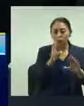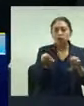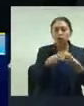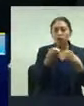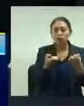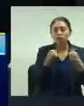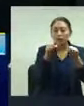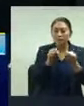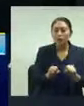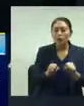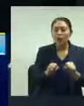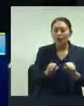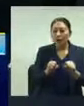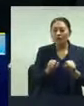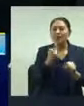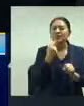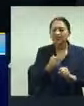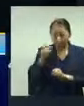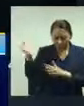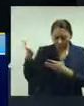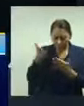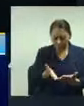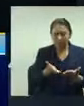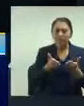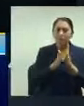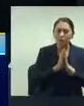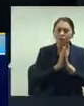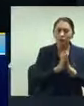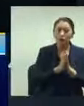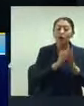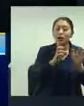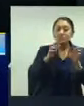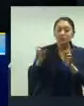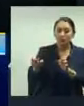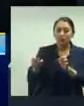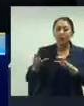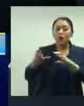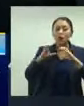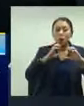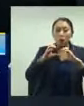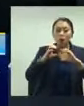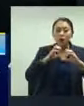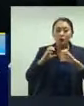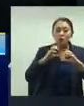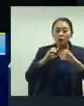si pueden hacerlos pasar, por favor, y mientras tanto, la gente de comunicación social que nos grabe su mensaje.